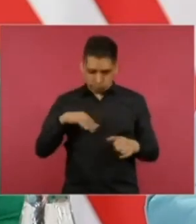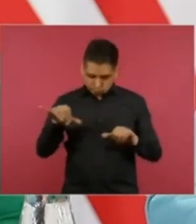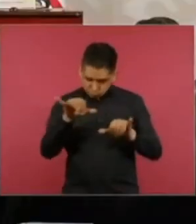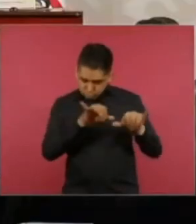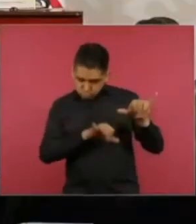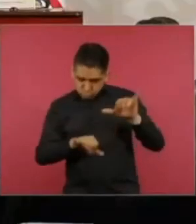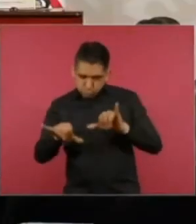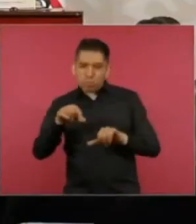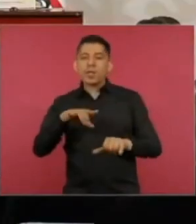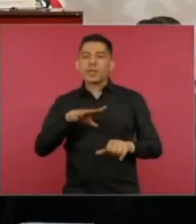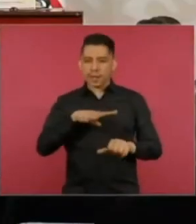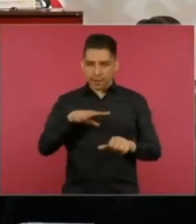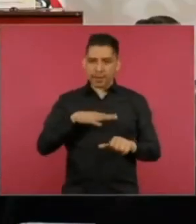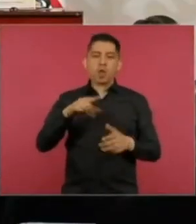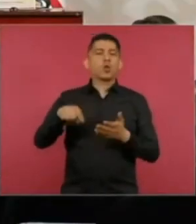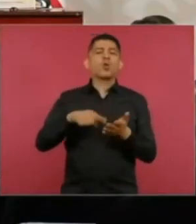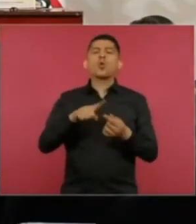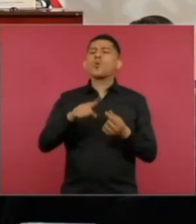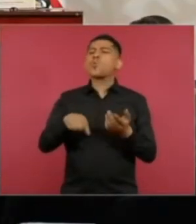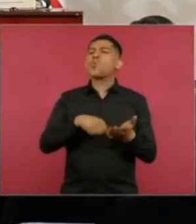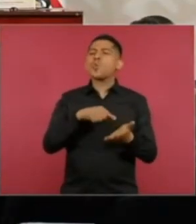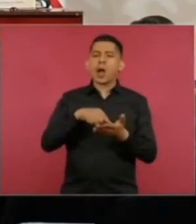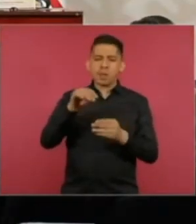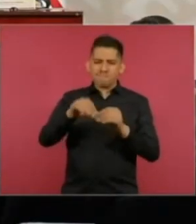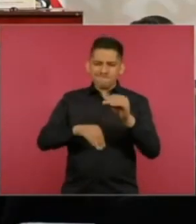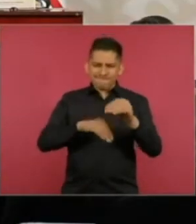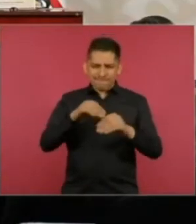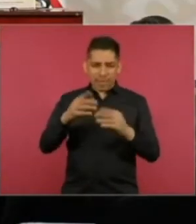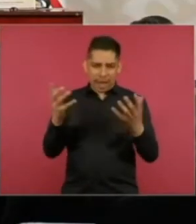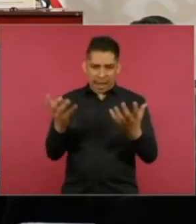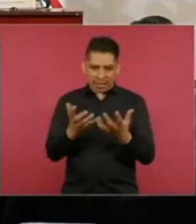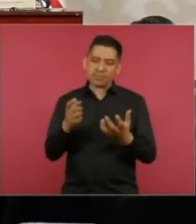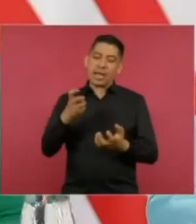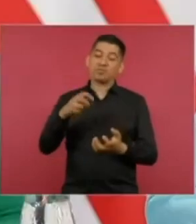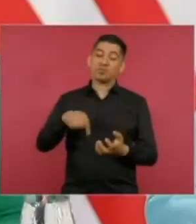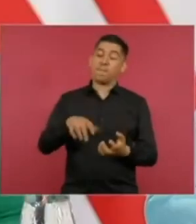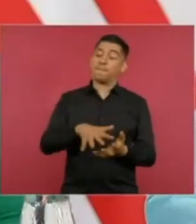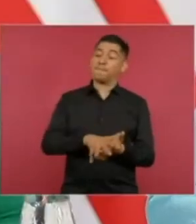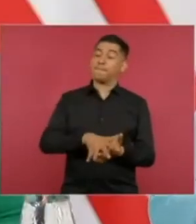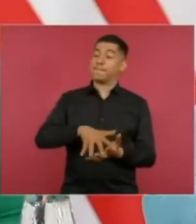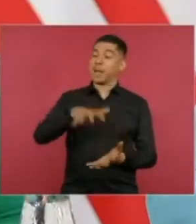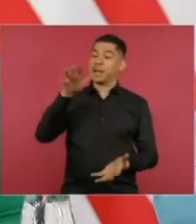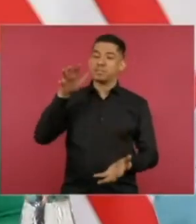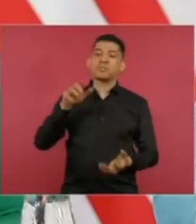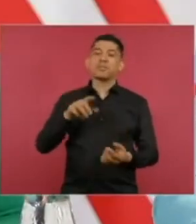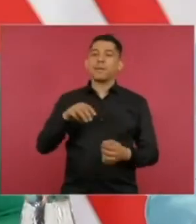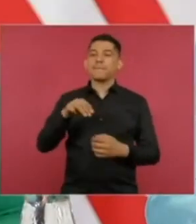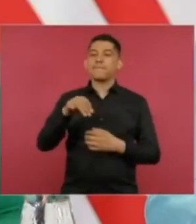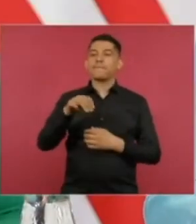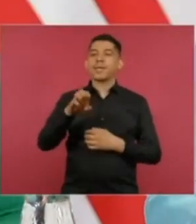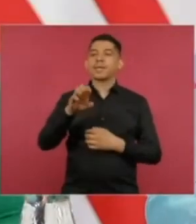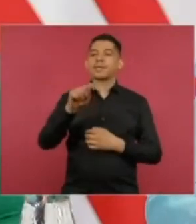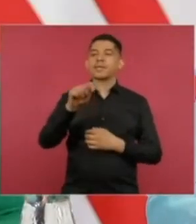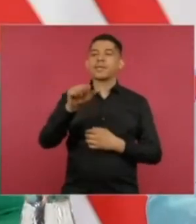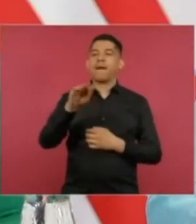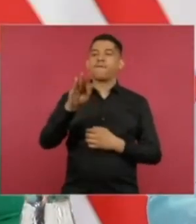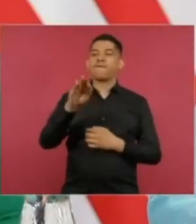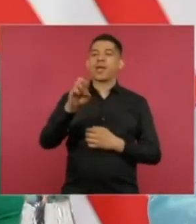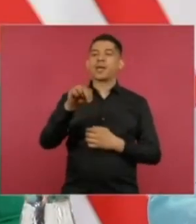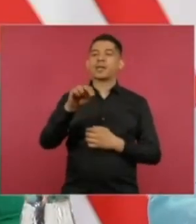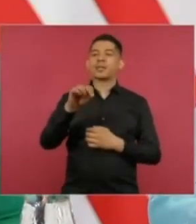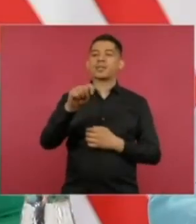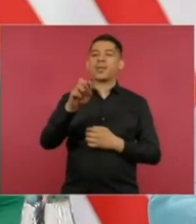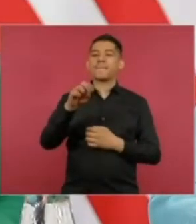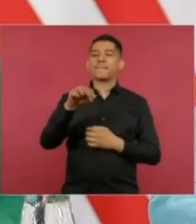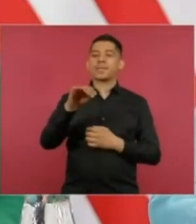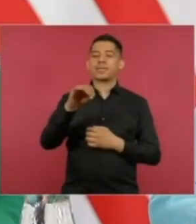cocinas, en donde se producen, en la mayoría de los casos, metanfetamina. Hay